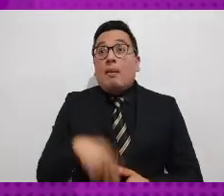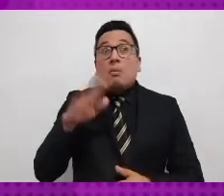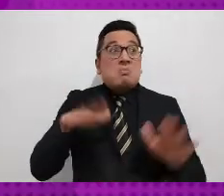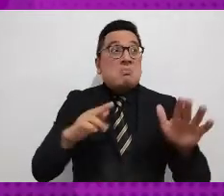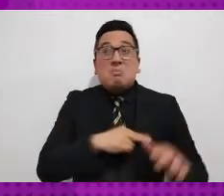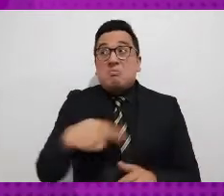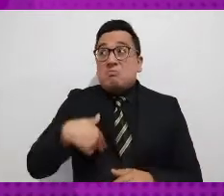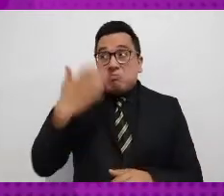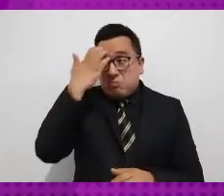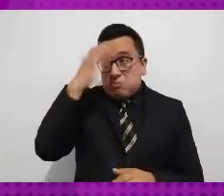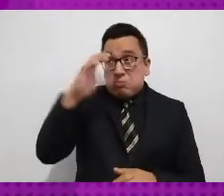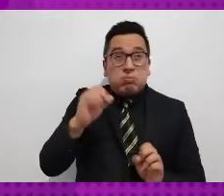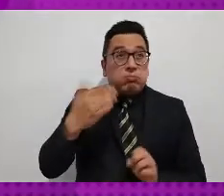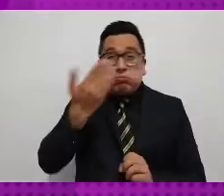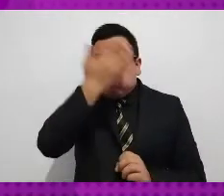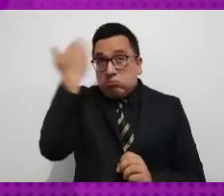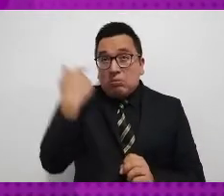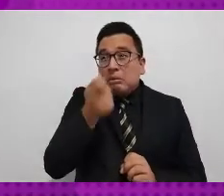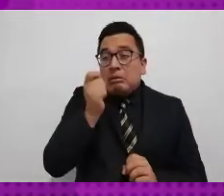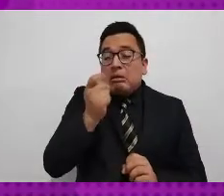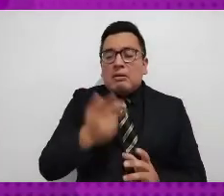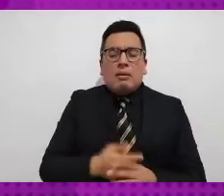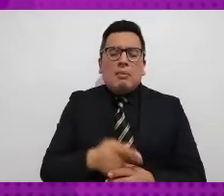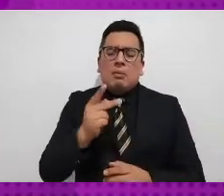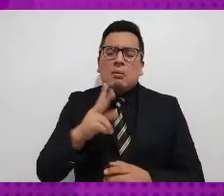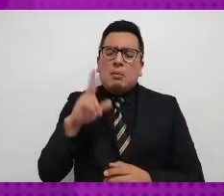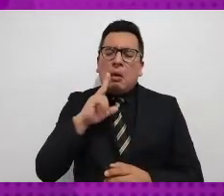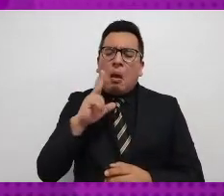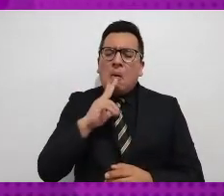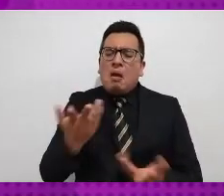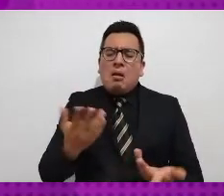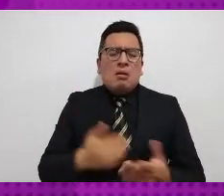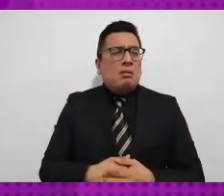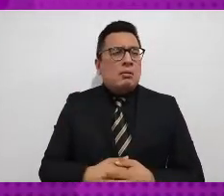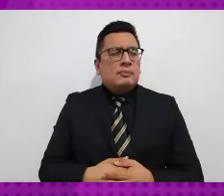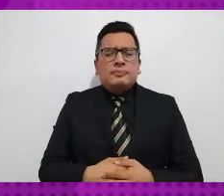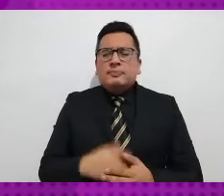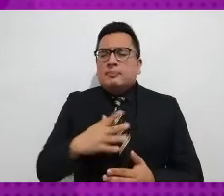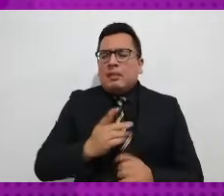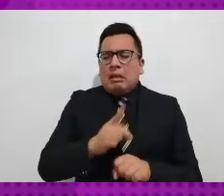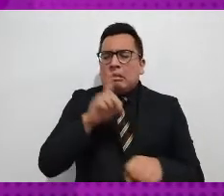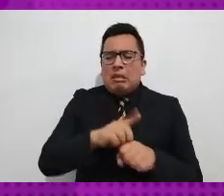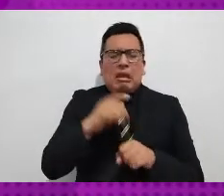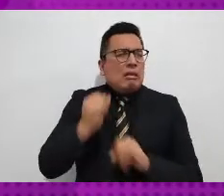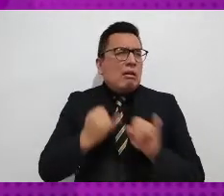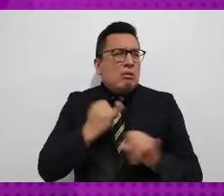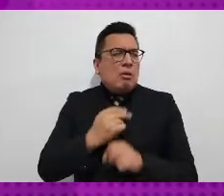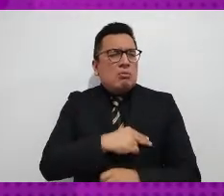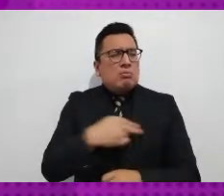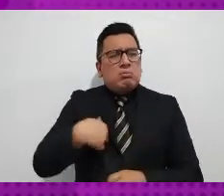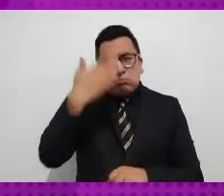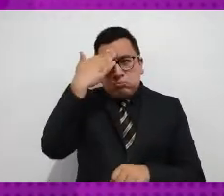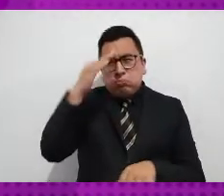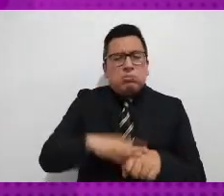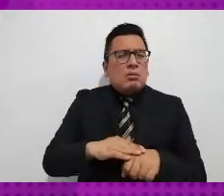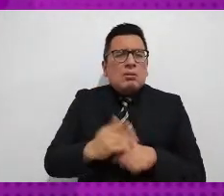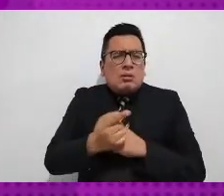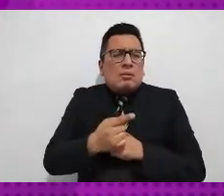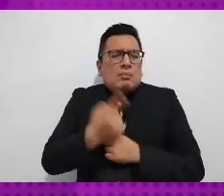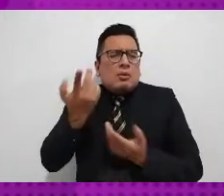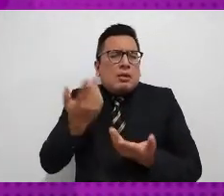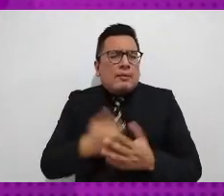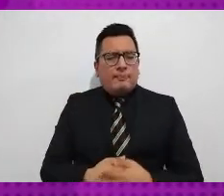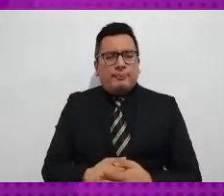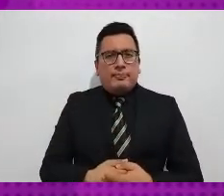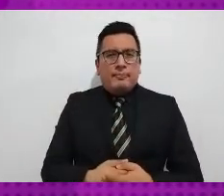las identificamos. ¿En dónde surge esta celebración o conmemoración de este mes de junio? Sí, bueno,